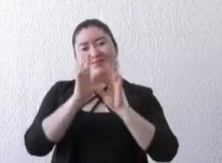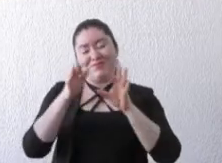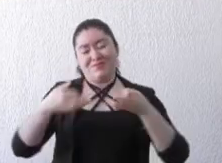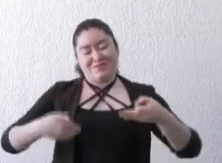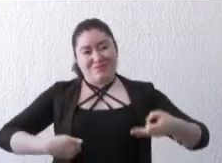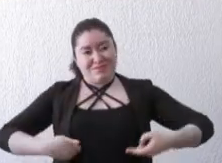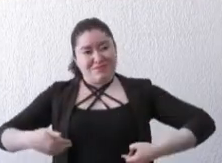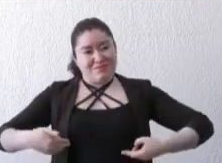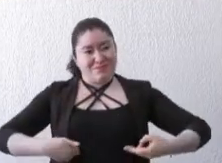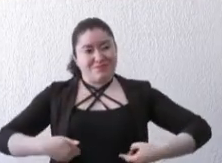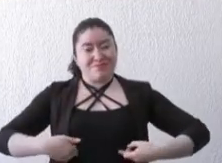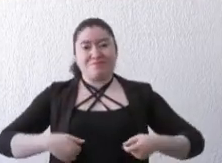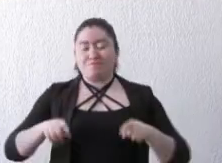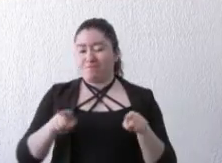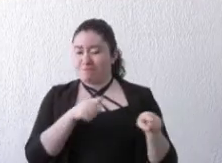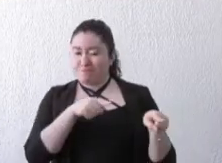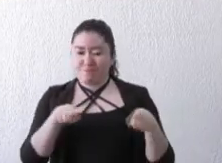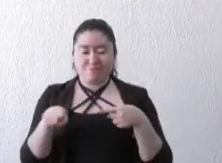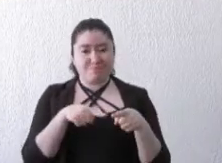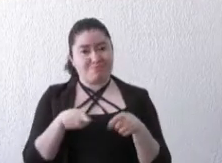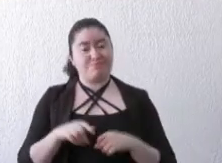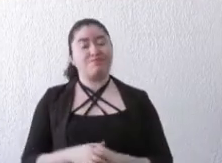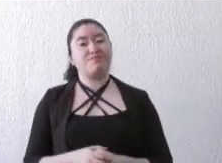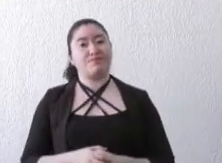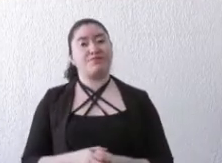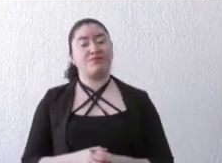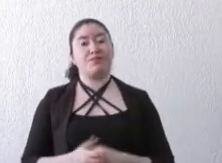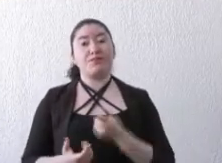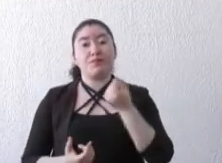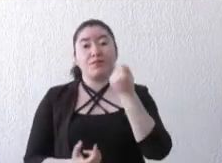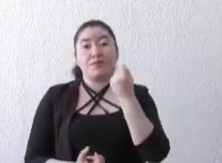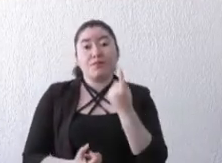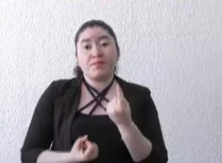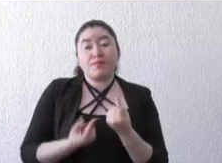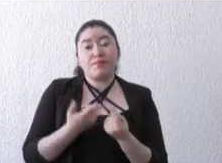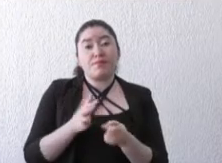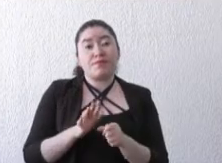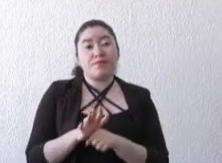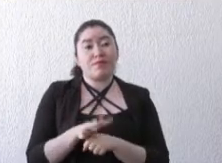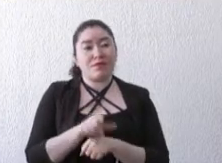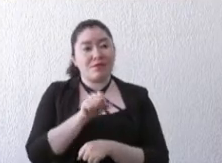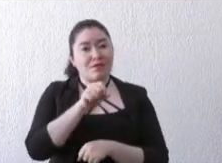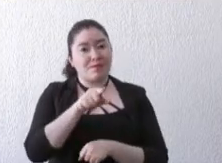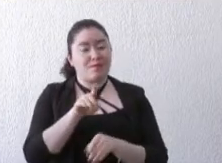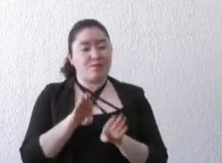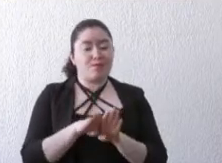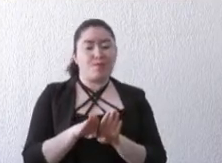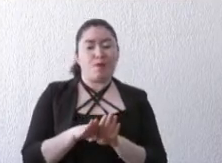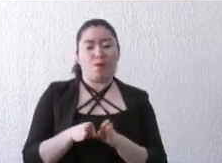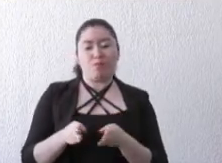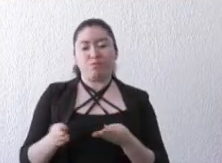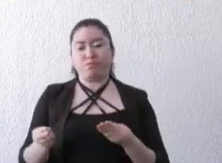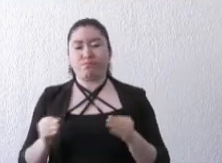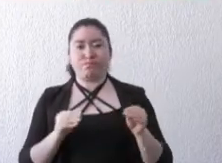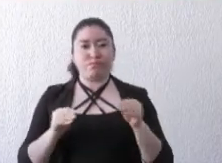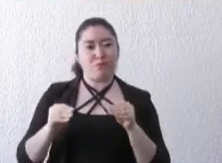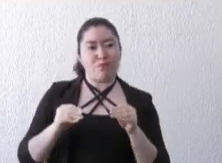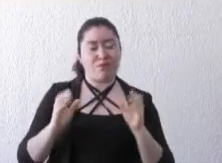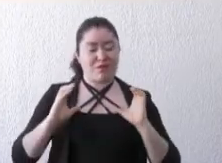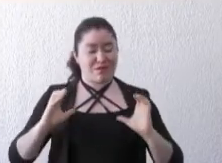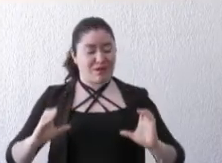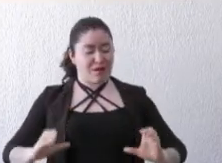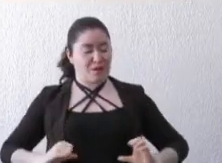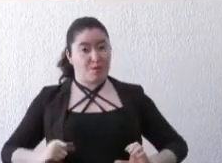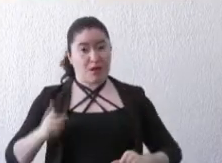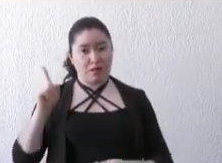también la música. Existen algunos talleres que están vinculados también con movimientos del cuerpo ya muy complejos